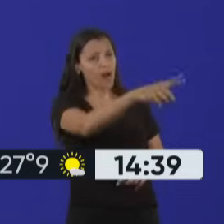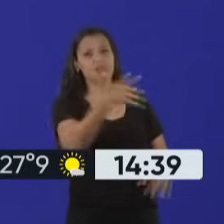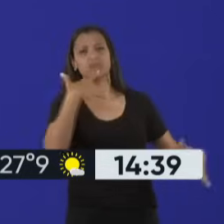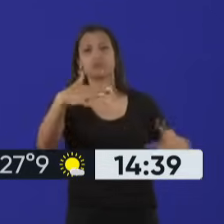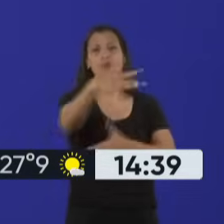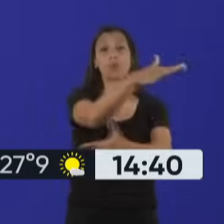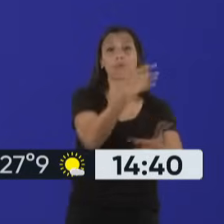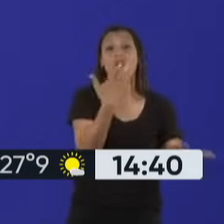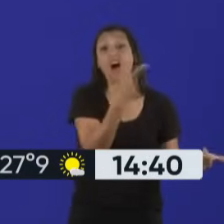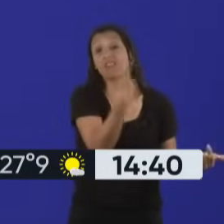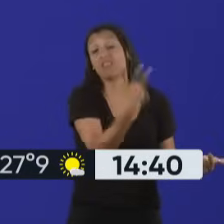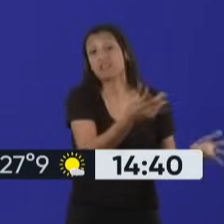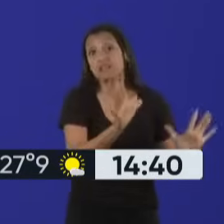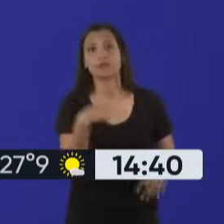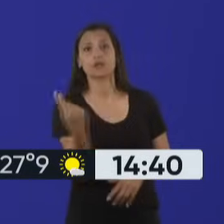íbamos a hacer